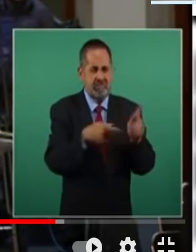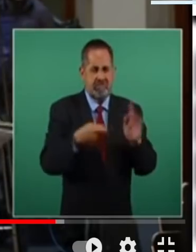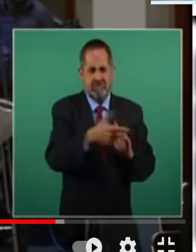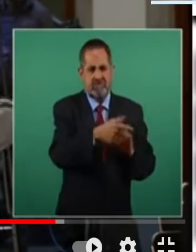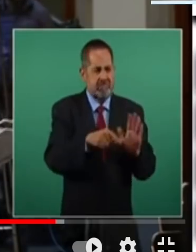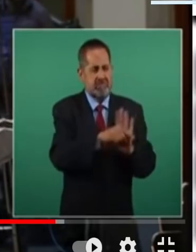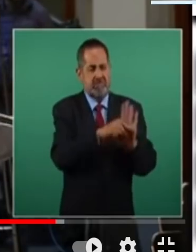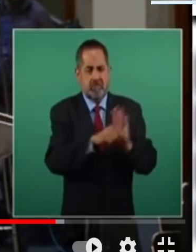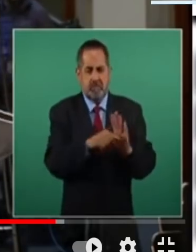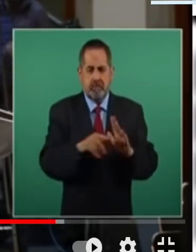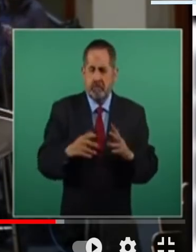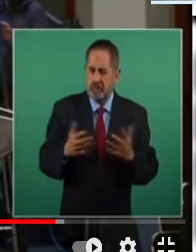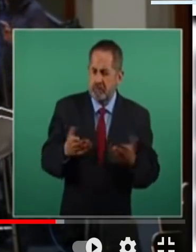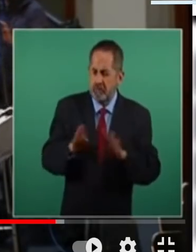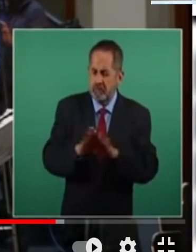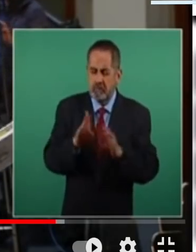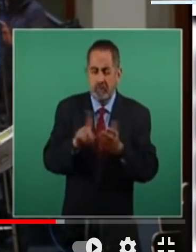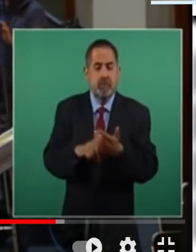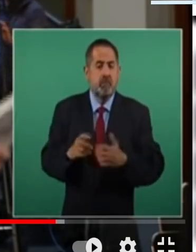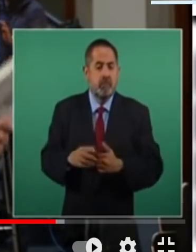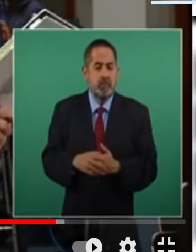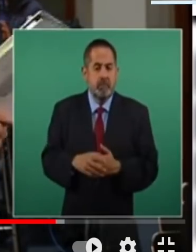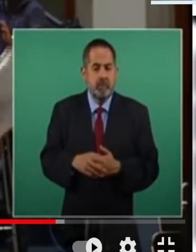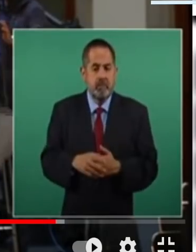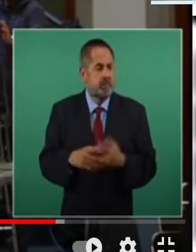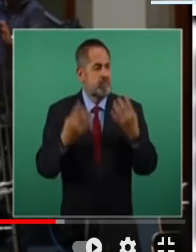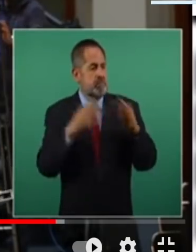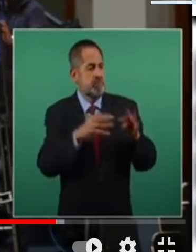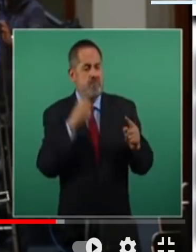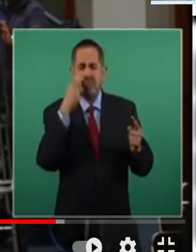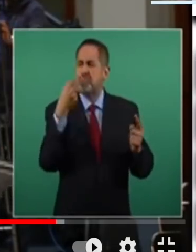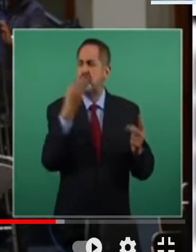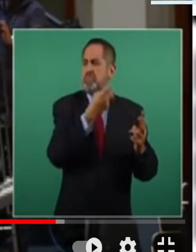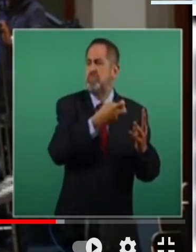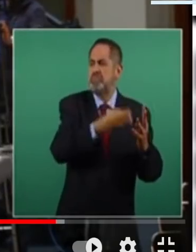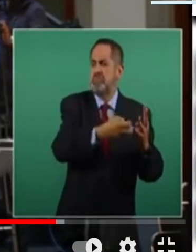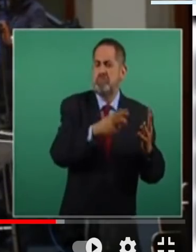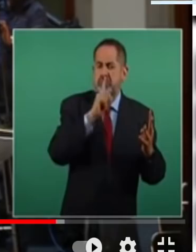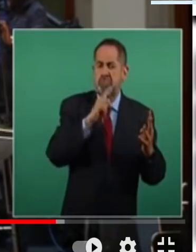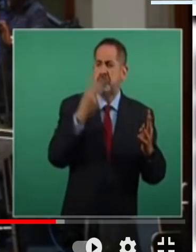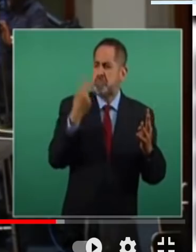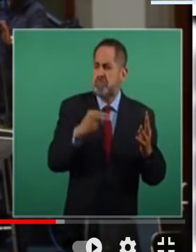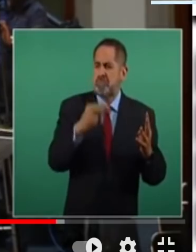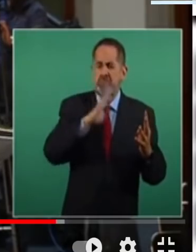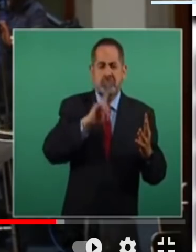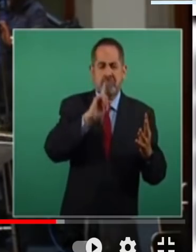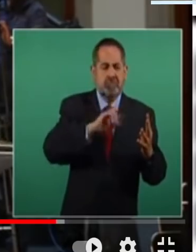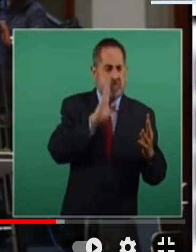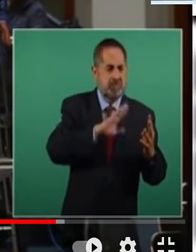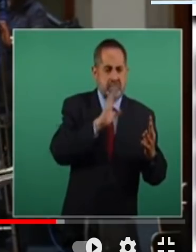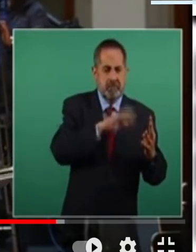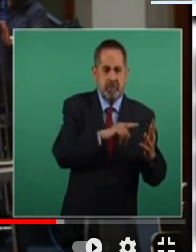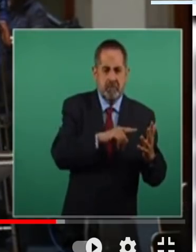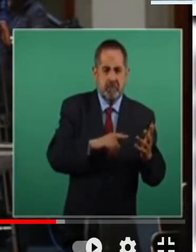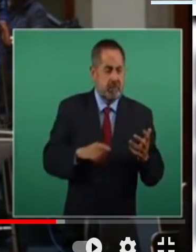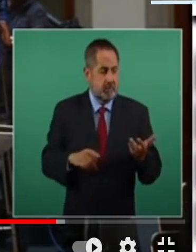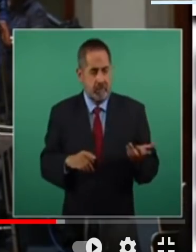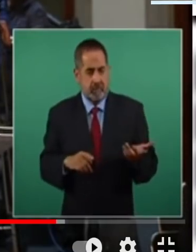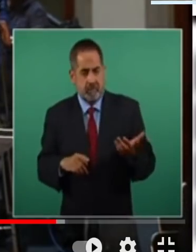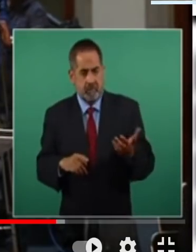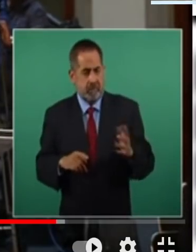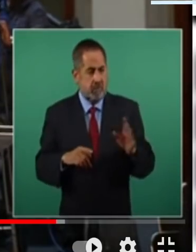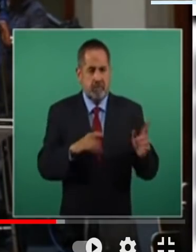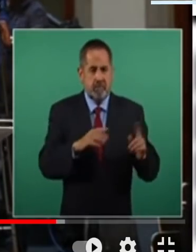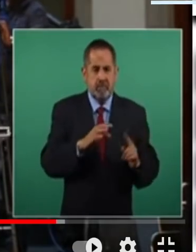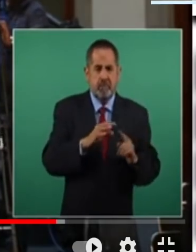compaginar ese compromiso cuando se expone aquí a medios o a periodistas con nombre y apellidos, y si les daría una especial